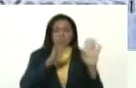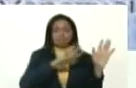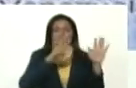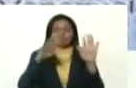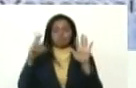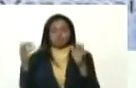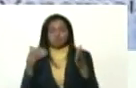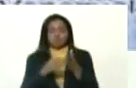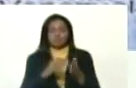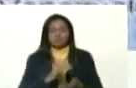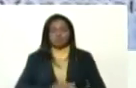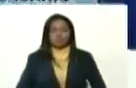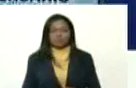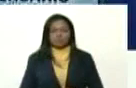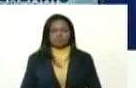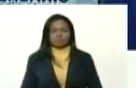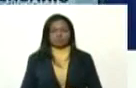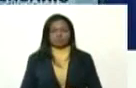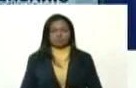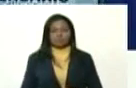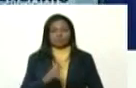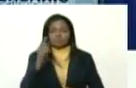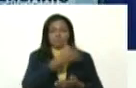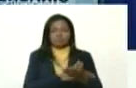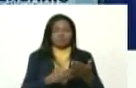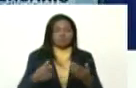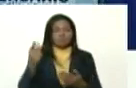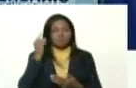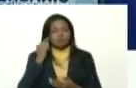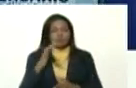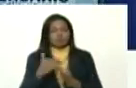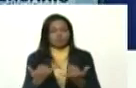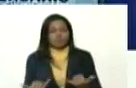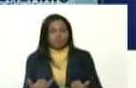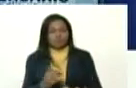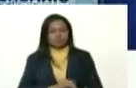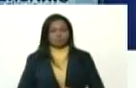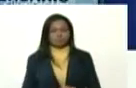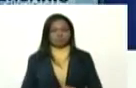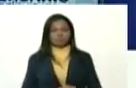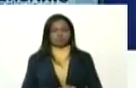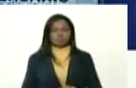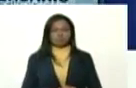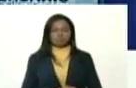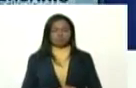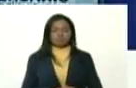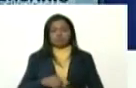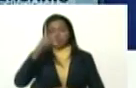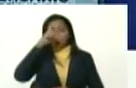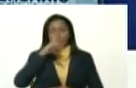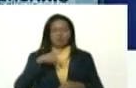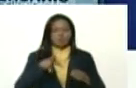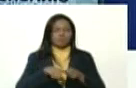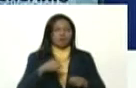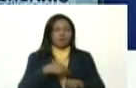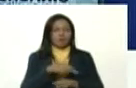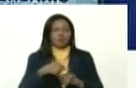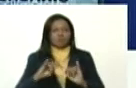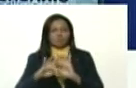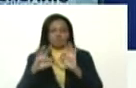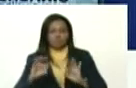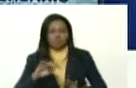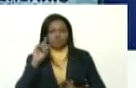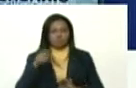818 mil, casi 1 millón de mujeres que están en la edad y en la hora más bella de la vida,